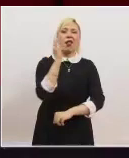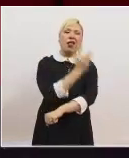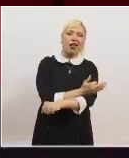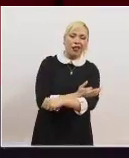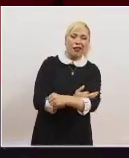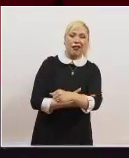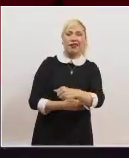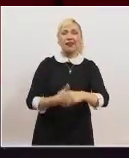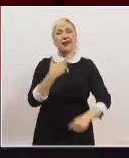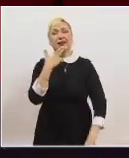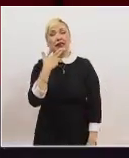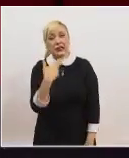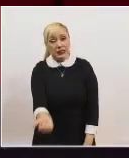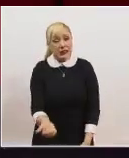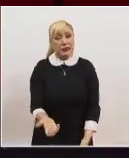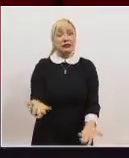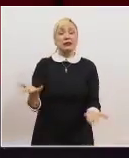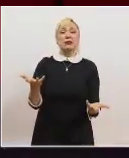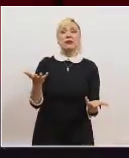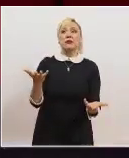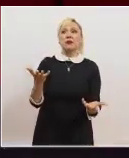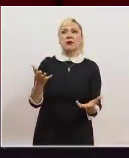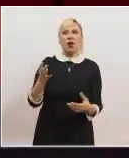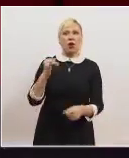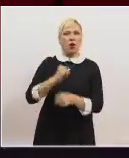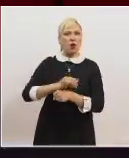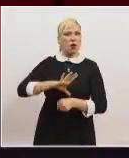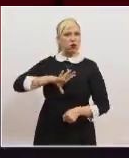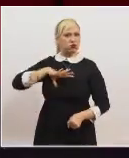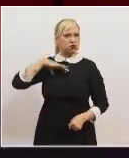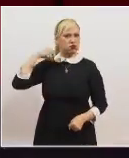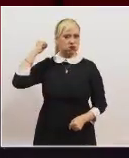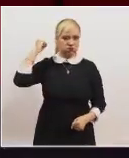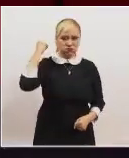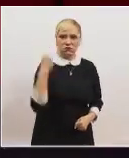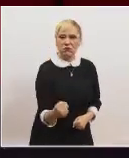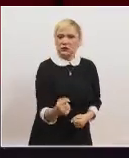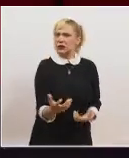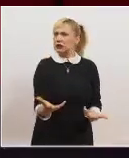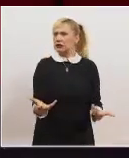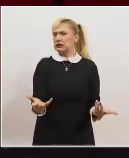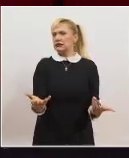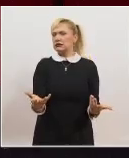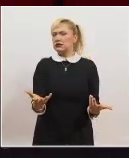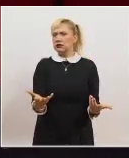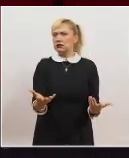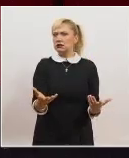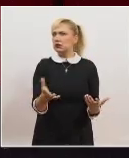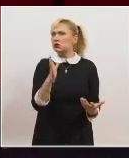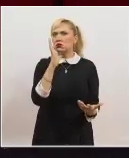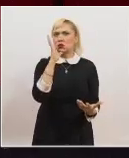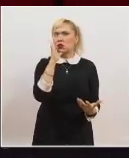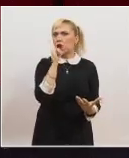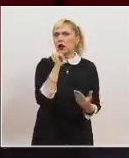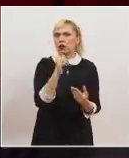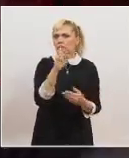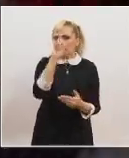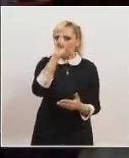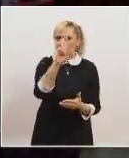o arbitrarias, no solo se compromete el acceso efectivo a la